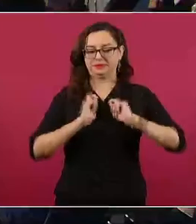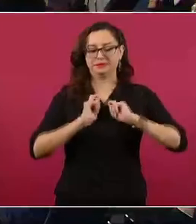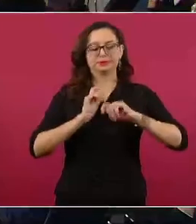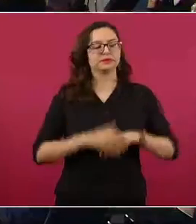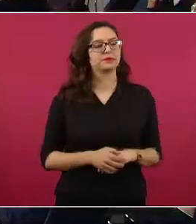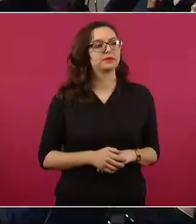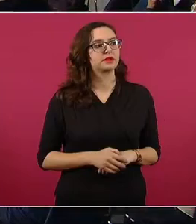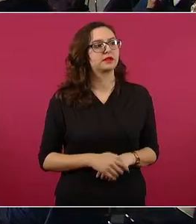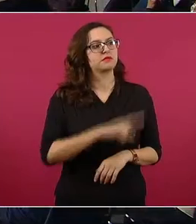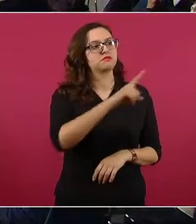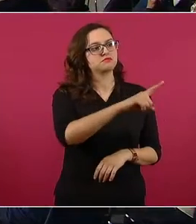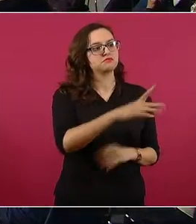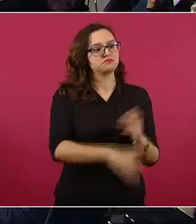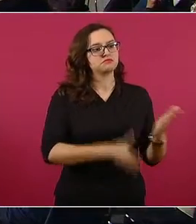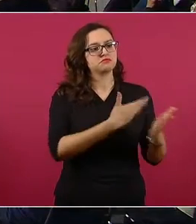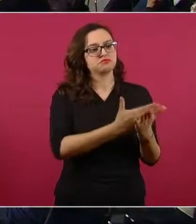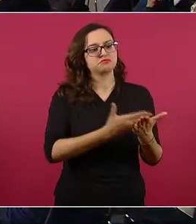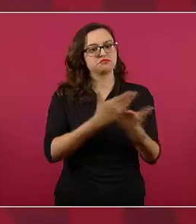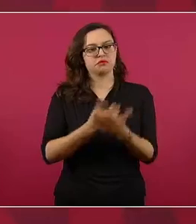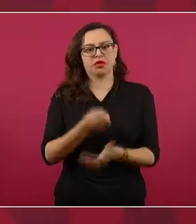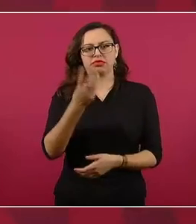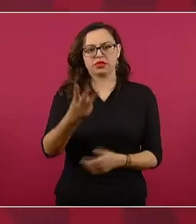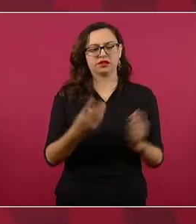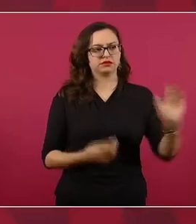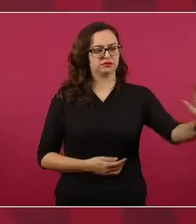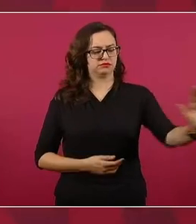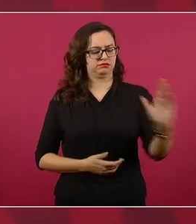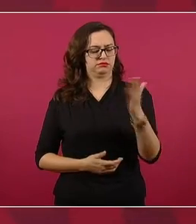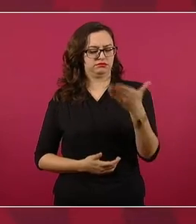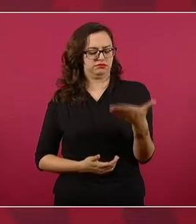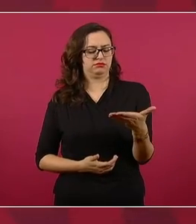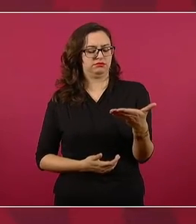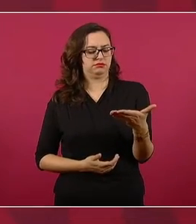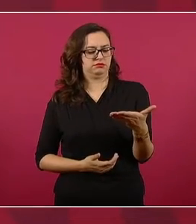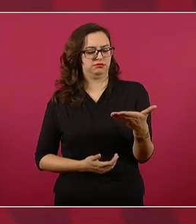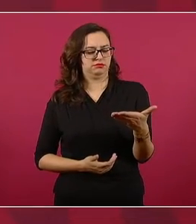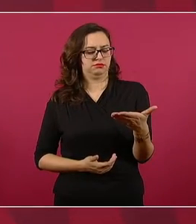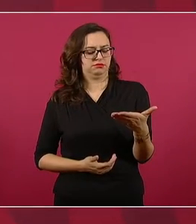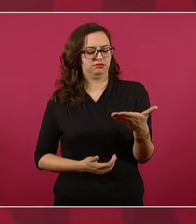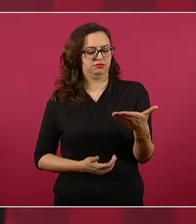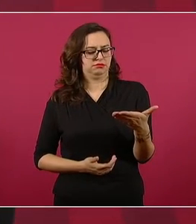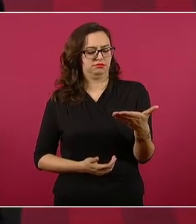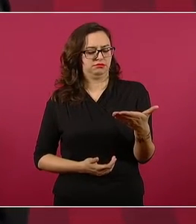ausencia, me mandan la terna